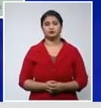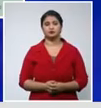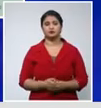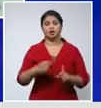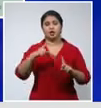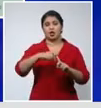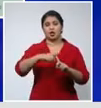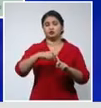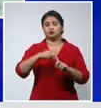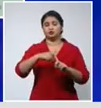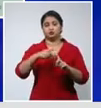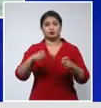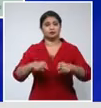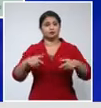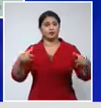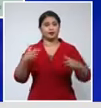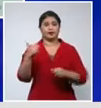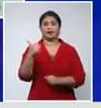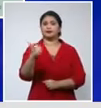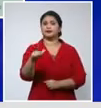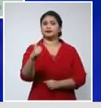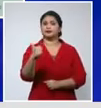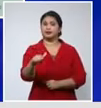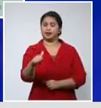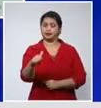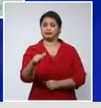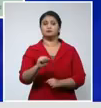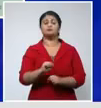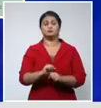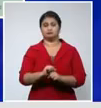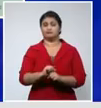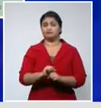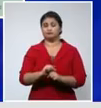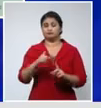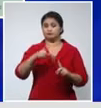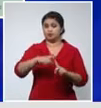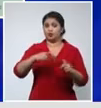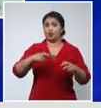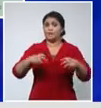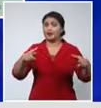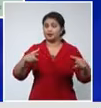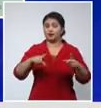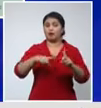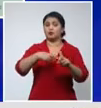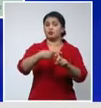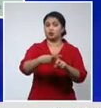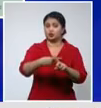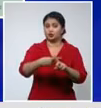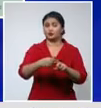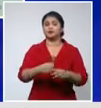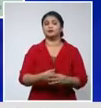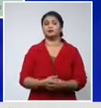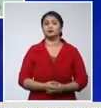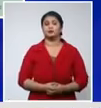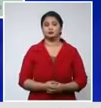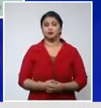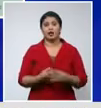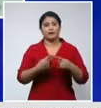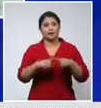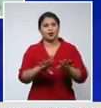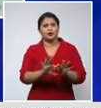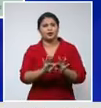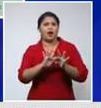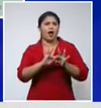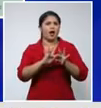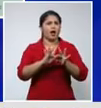ayer, no obstante todavía no evidencia una transmisión muy